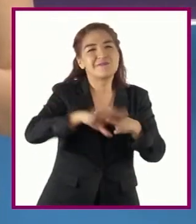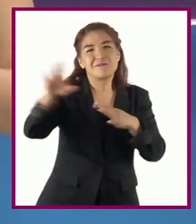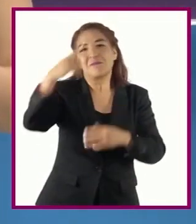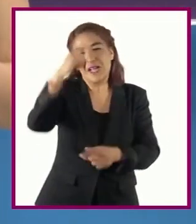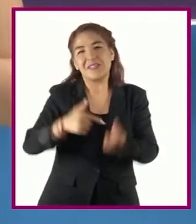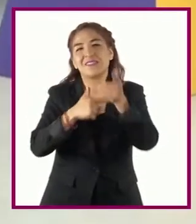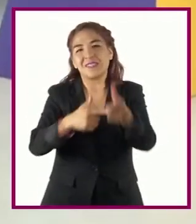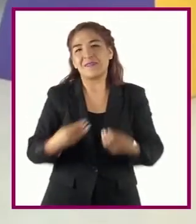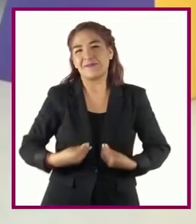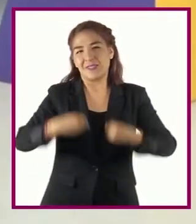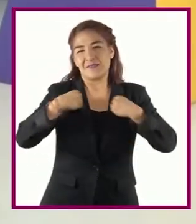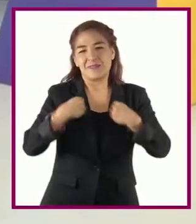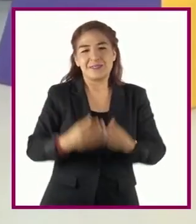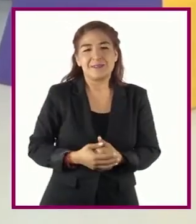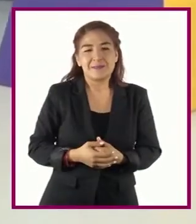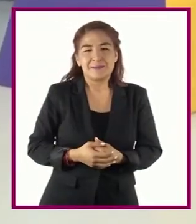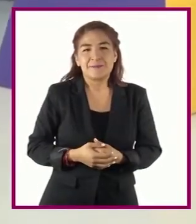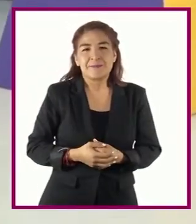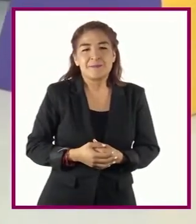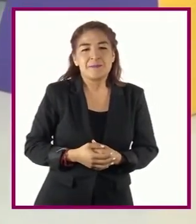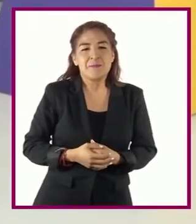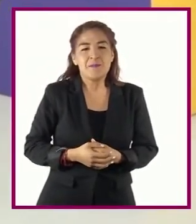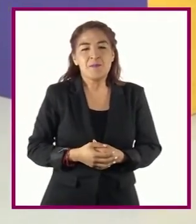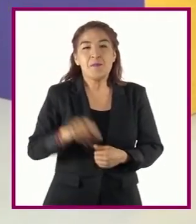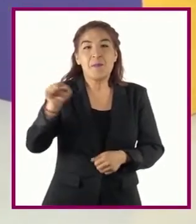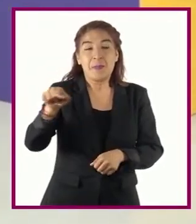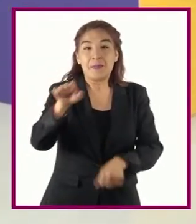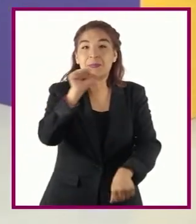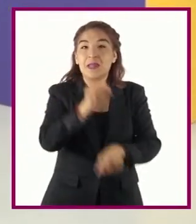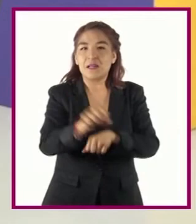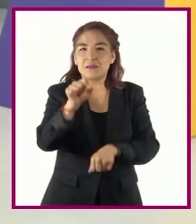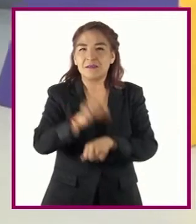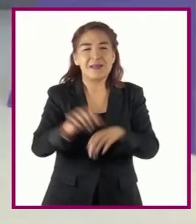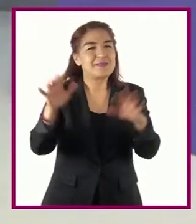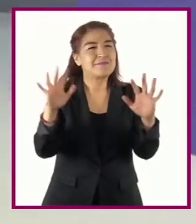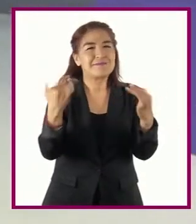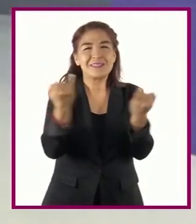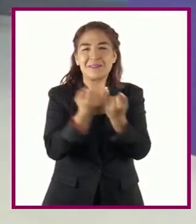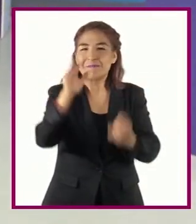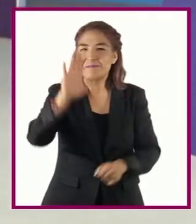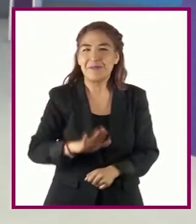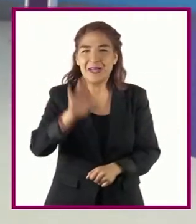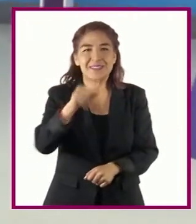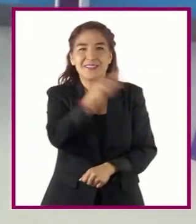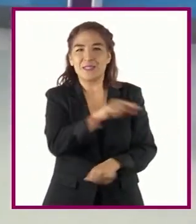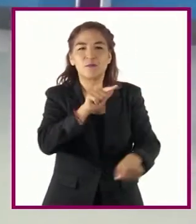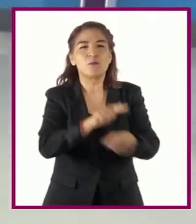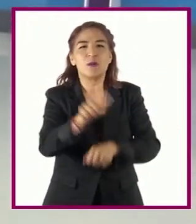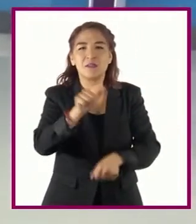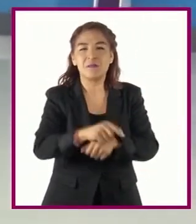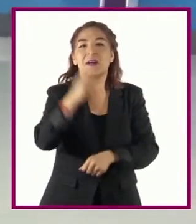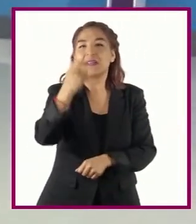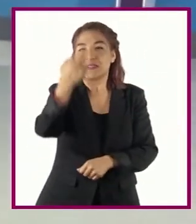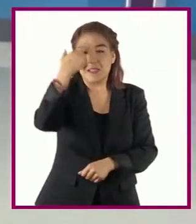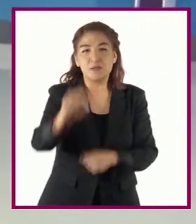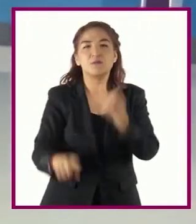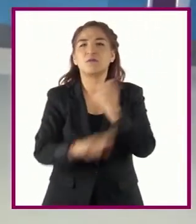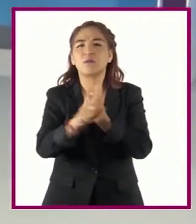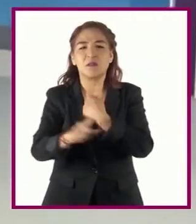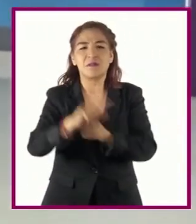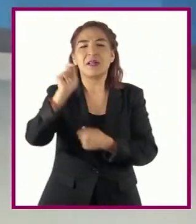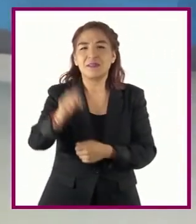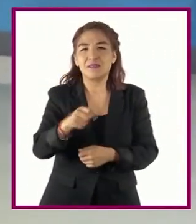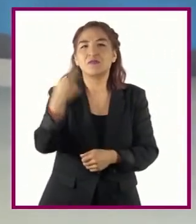supervivencia. El caso de El Salvador es similar, ya que los detonadores de los conflictos armados fueron